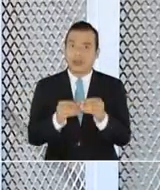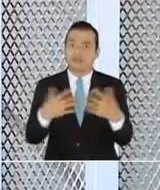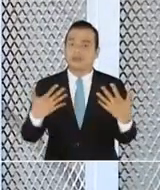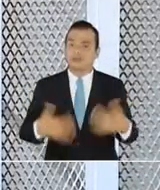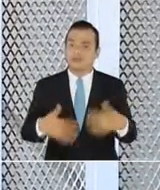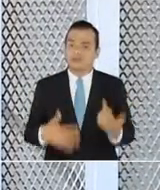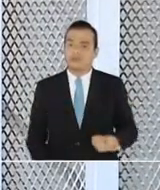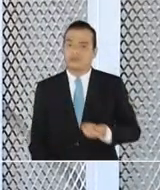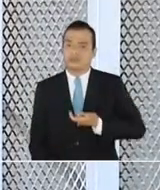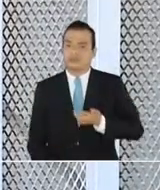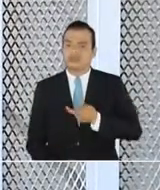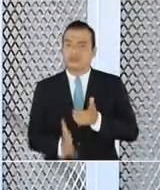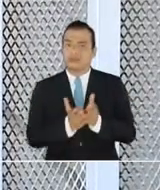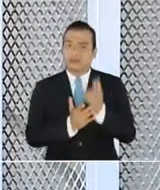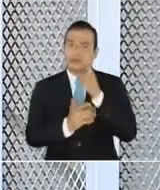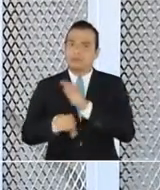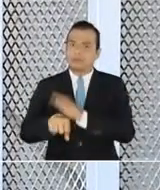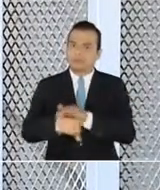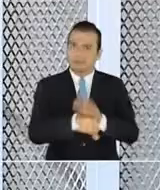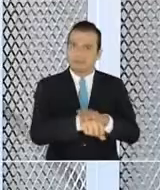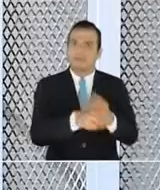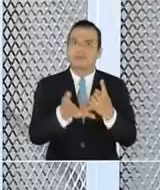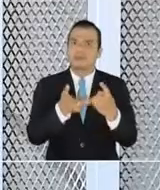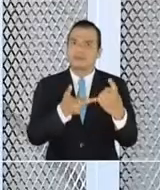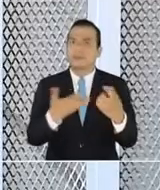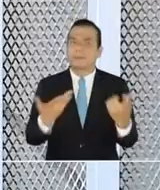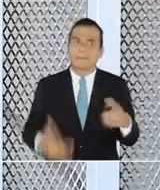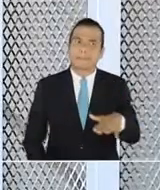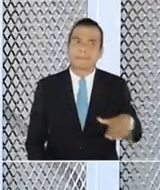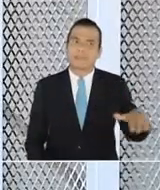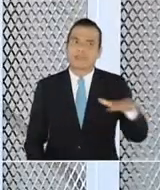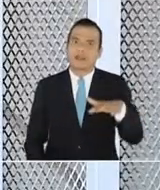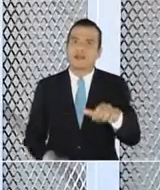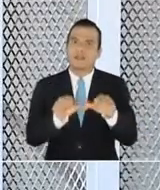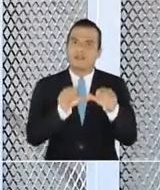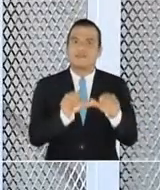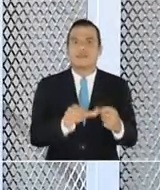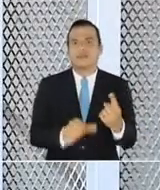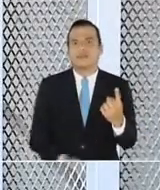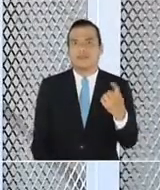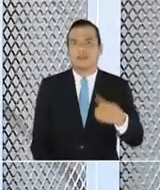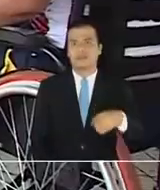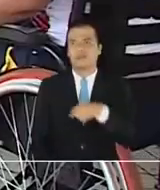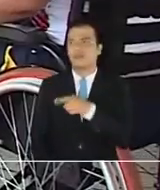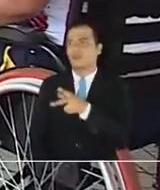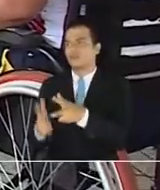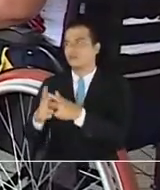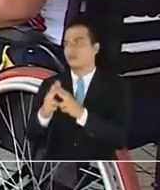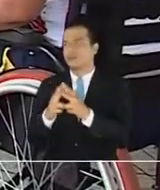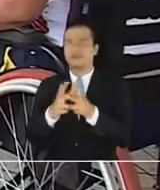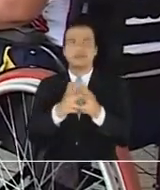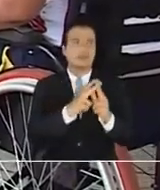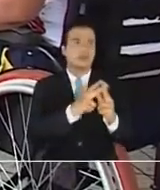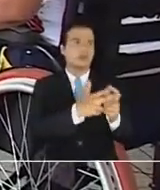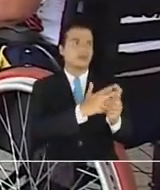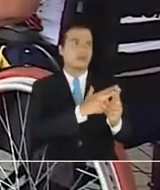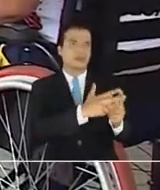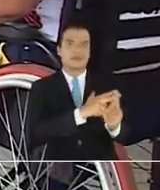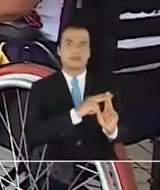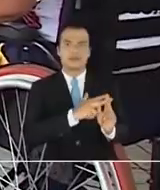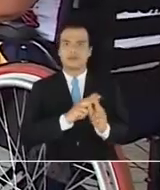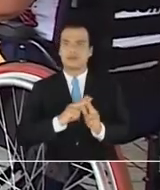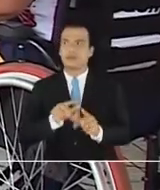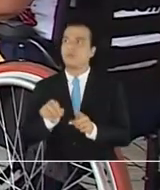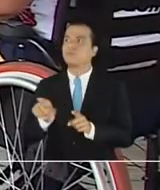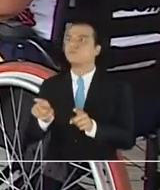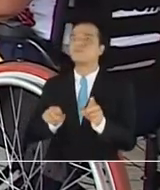no tenemos un escenario fijo sino que nos toca que estar de dependiendo de la disponibilidad de los escenarios Pues porque